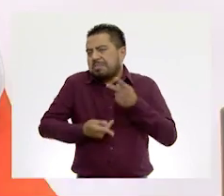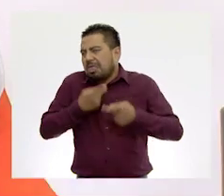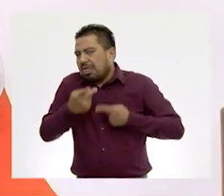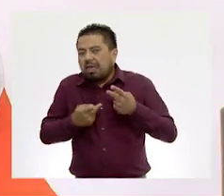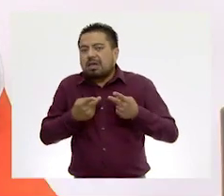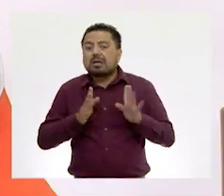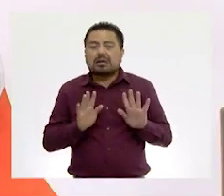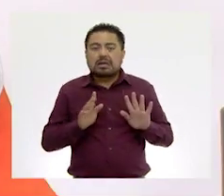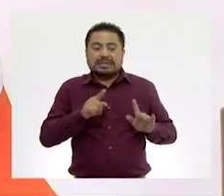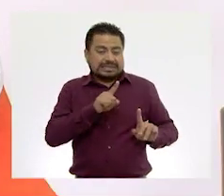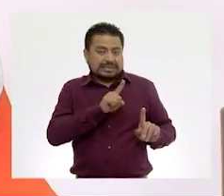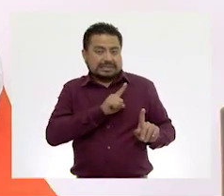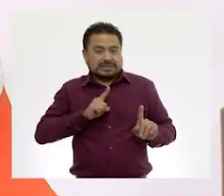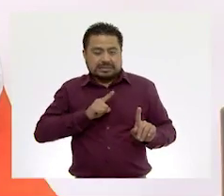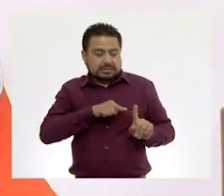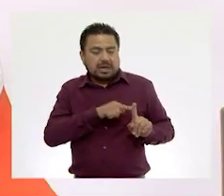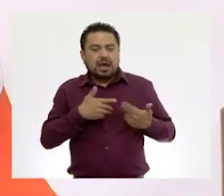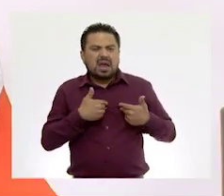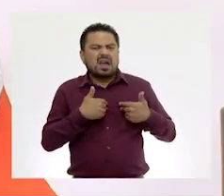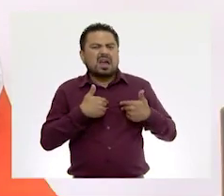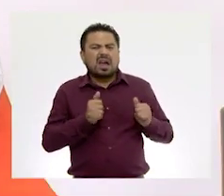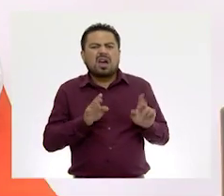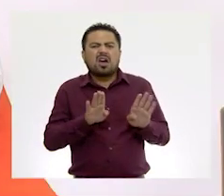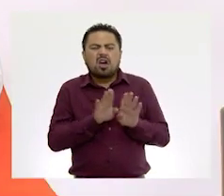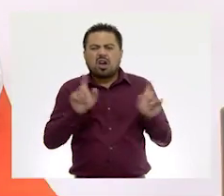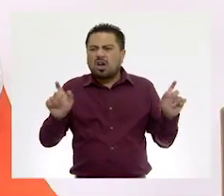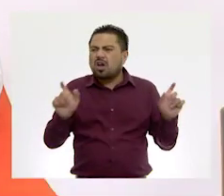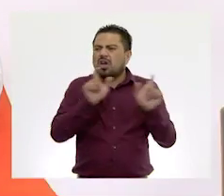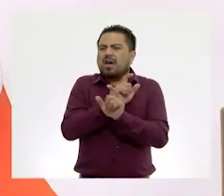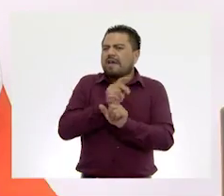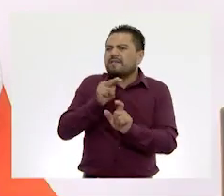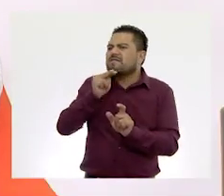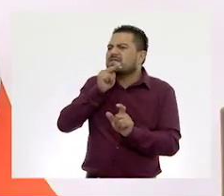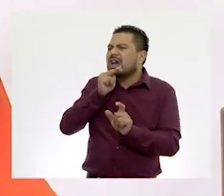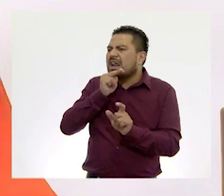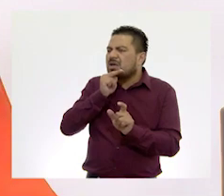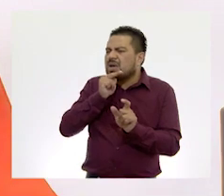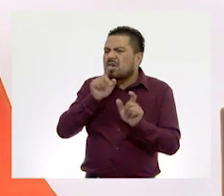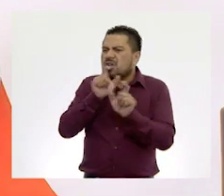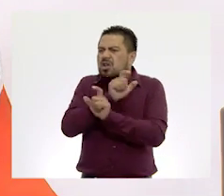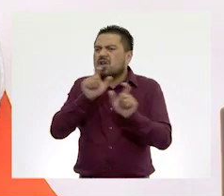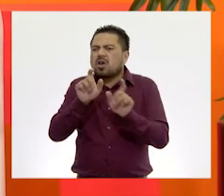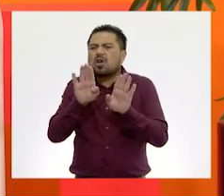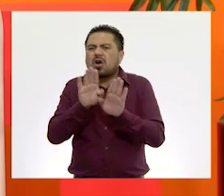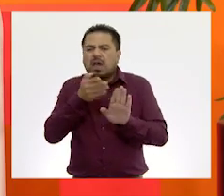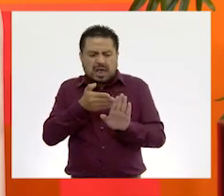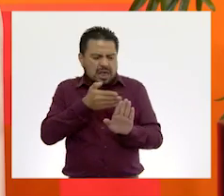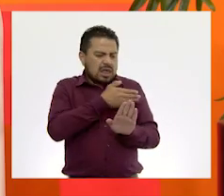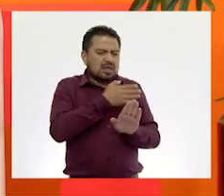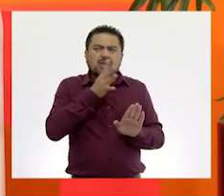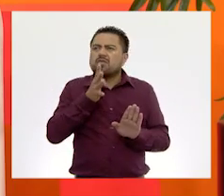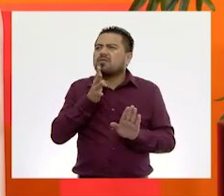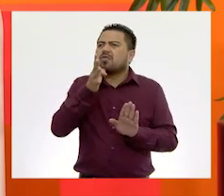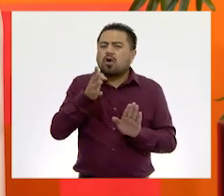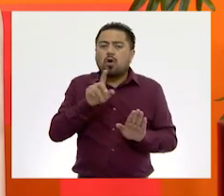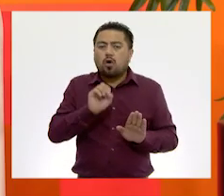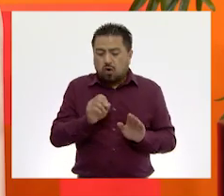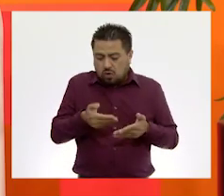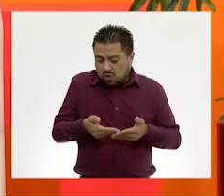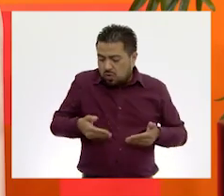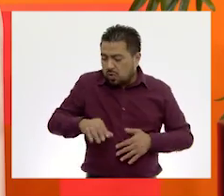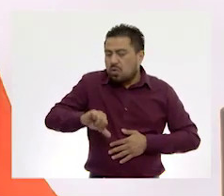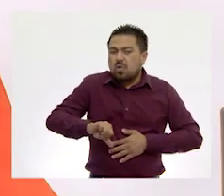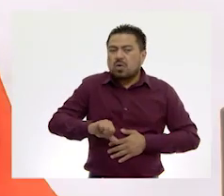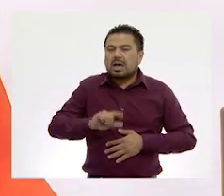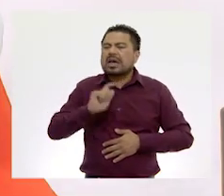Pero él tiene que entender conjugaciones, tiempos verbales, qué significan, si es en el pasado, si es en el futuro, si le está